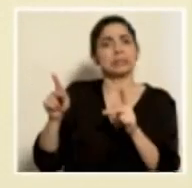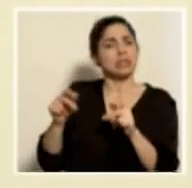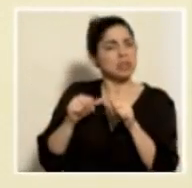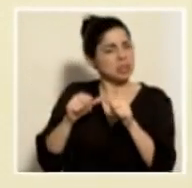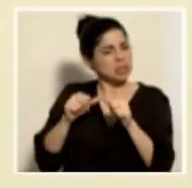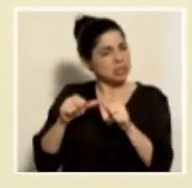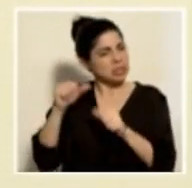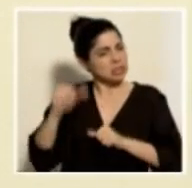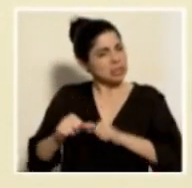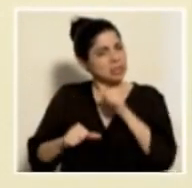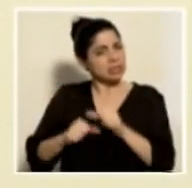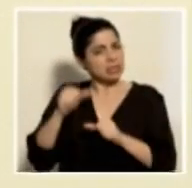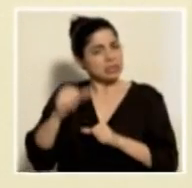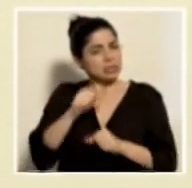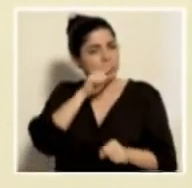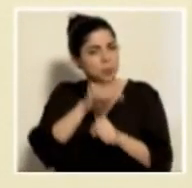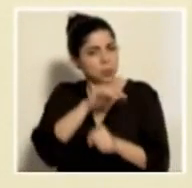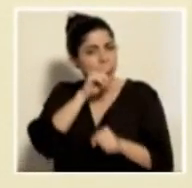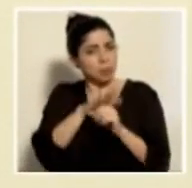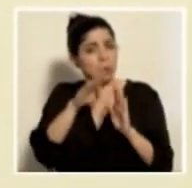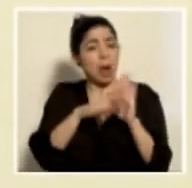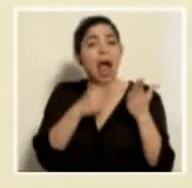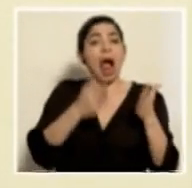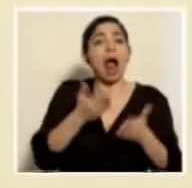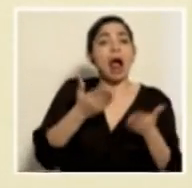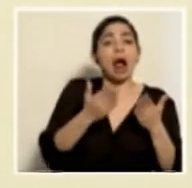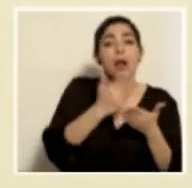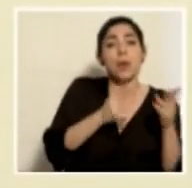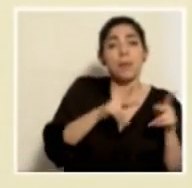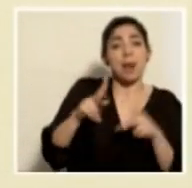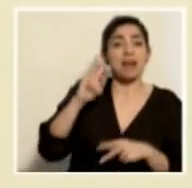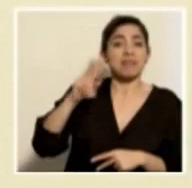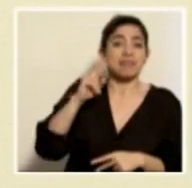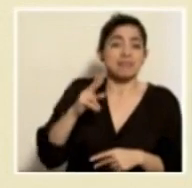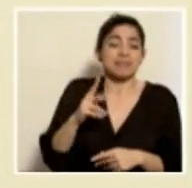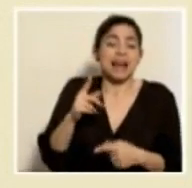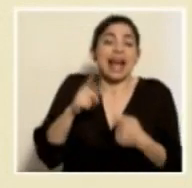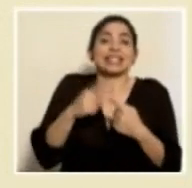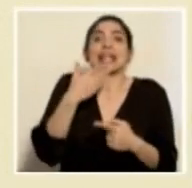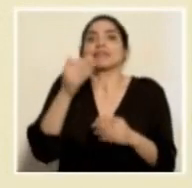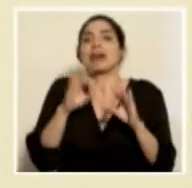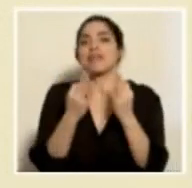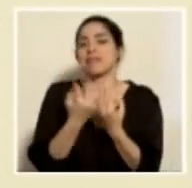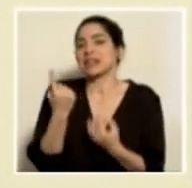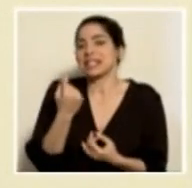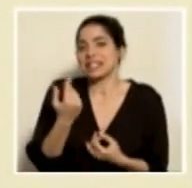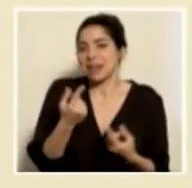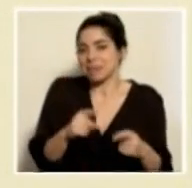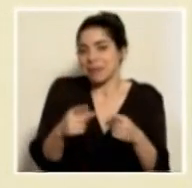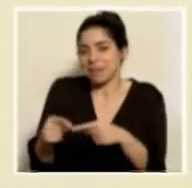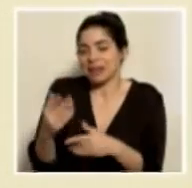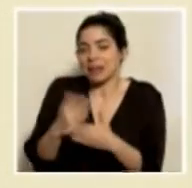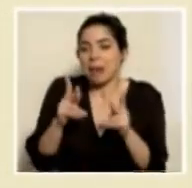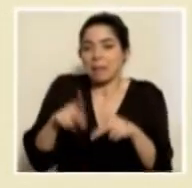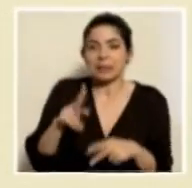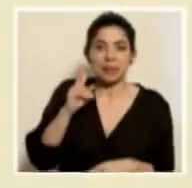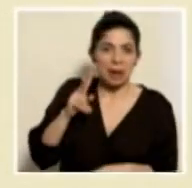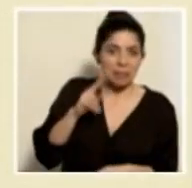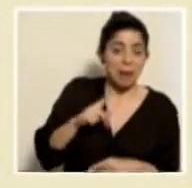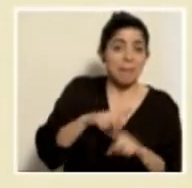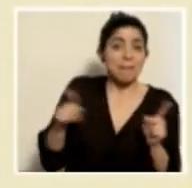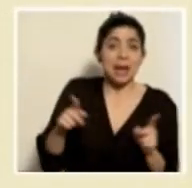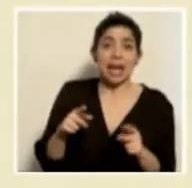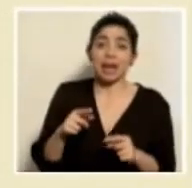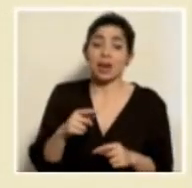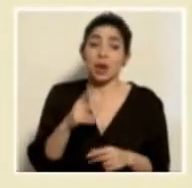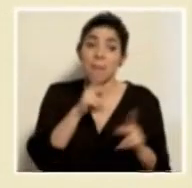cañón cumpliendo las medidas. Que hay algunos mal portados, eso ocurre hasta en las mejores familias, ¿verdad? Siempre. Pero ocupamos que hasta esos que no se